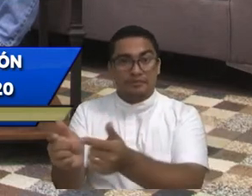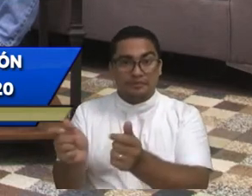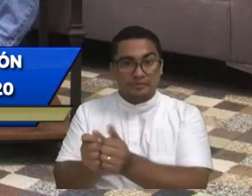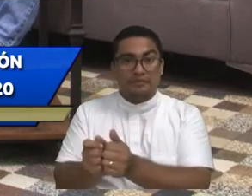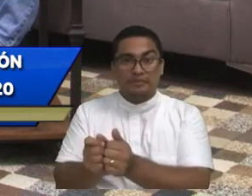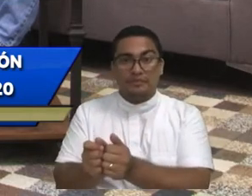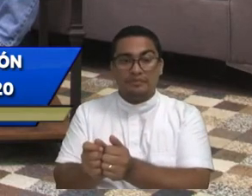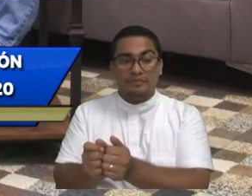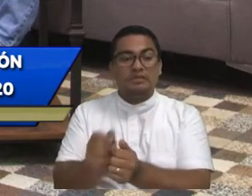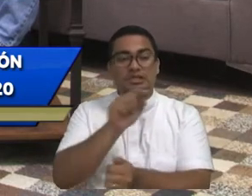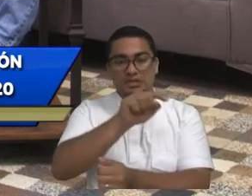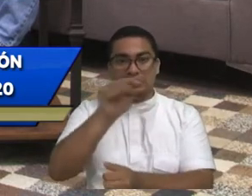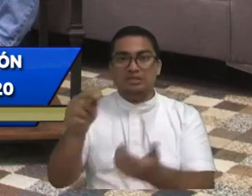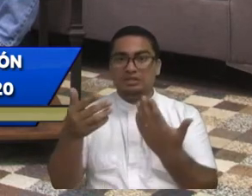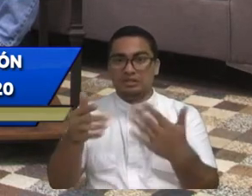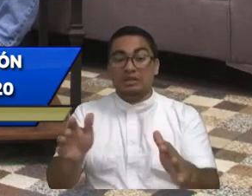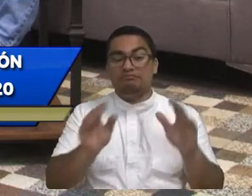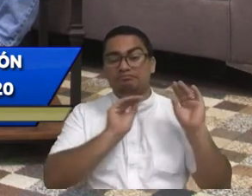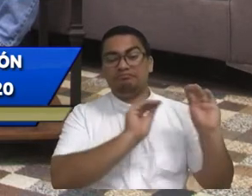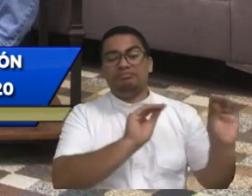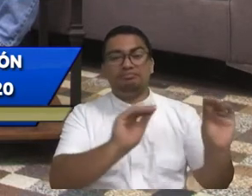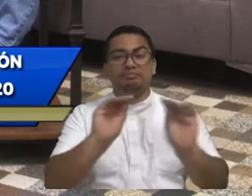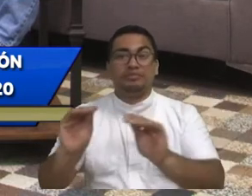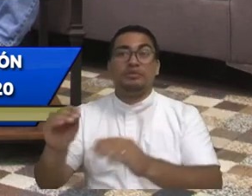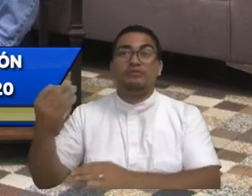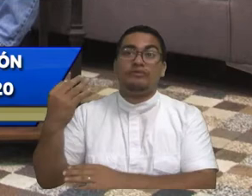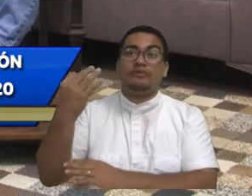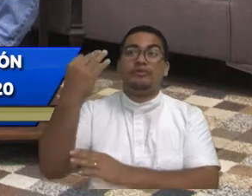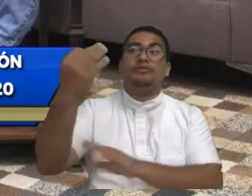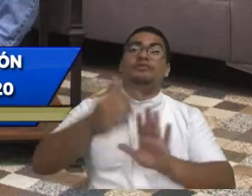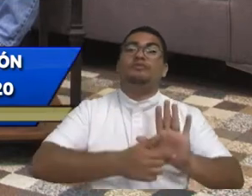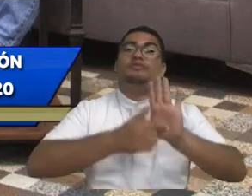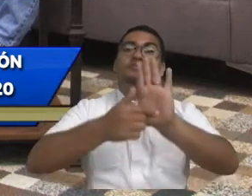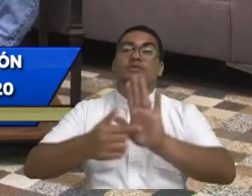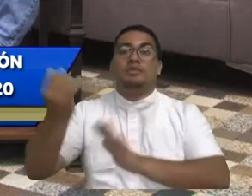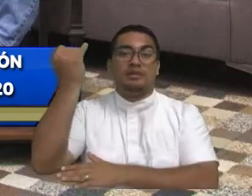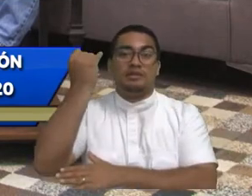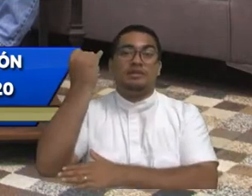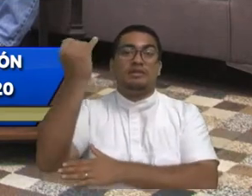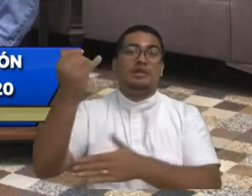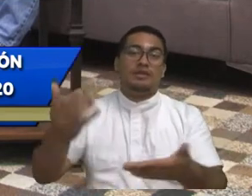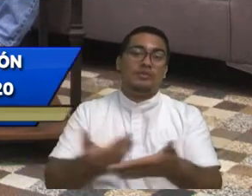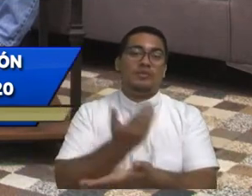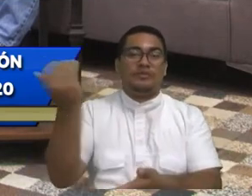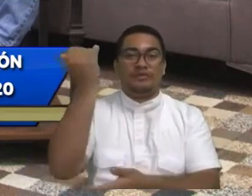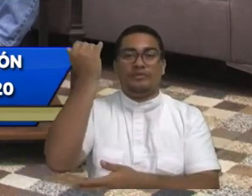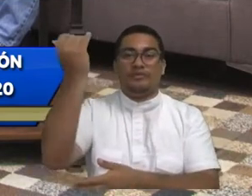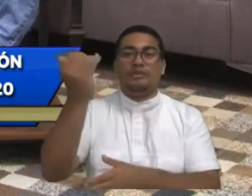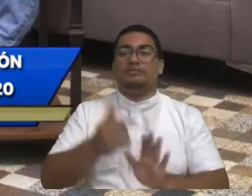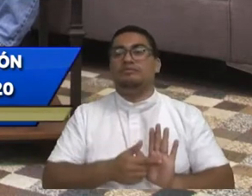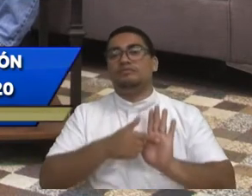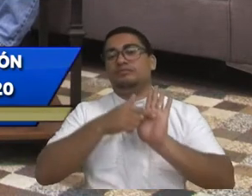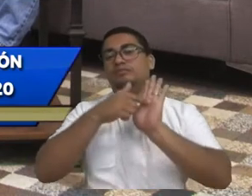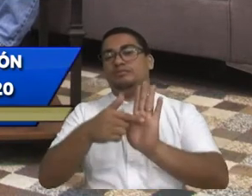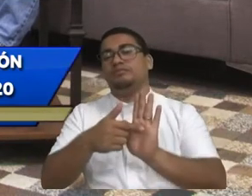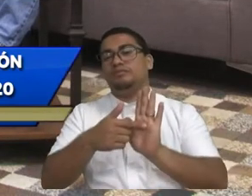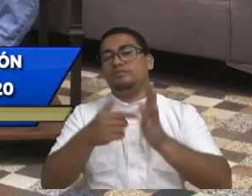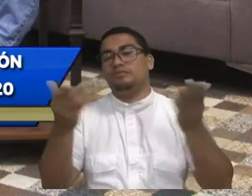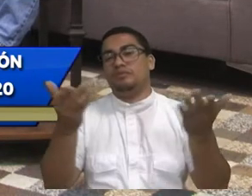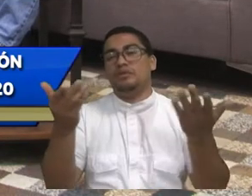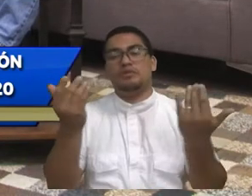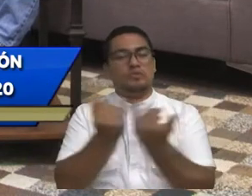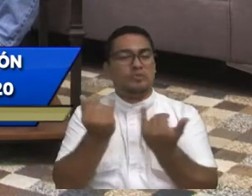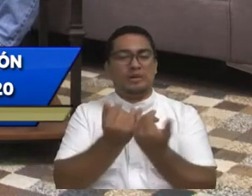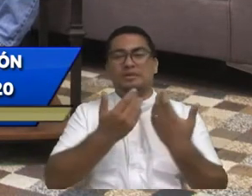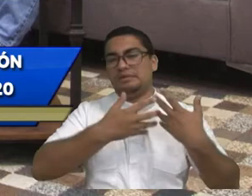poder prepararlo y que se conviertan en un emprendimiento tecnológico deseada ya con ese carácter de empresa